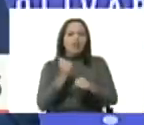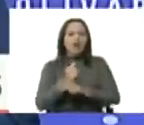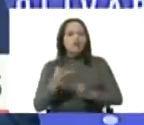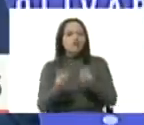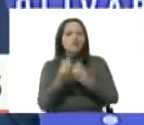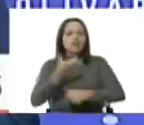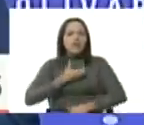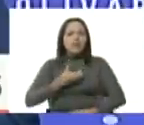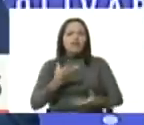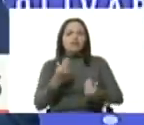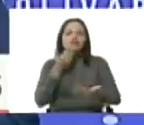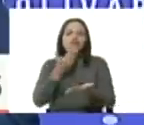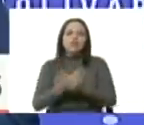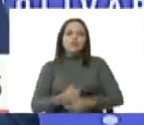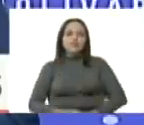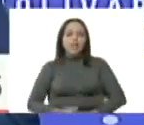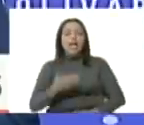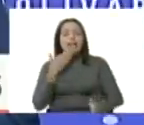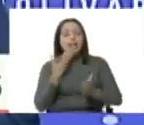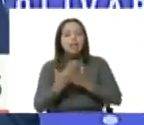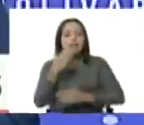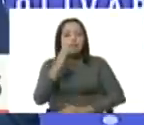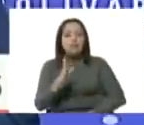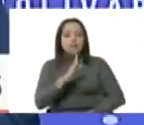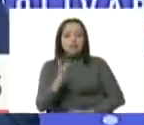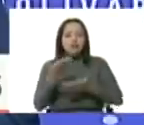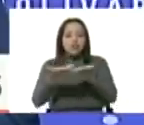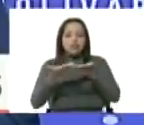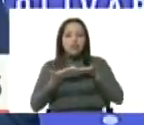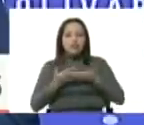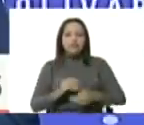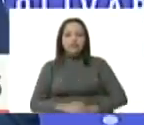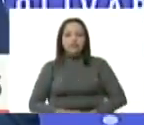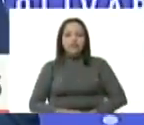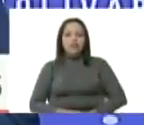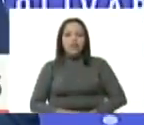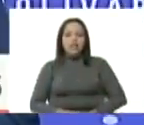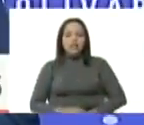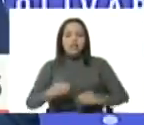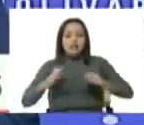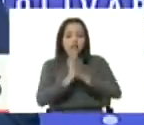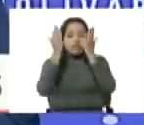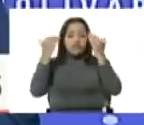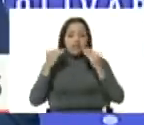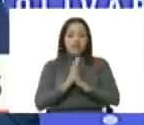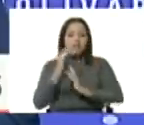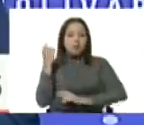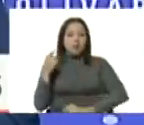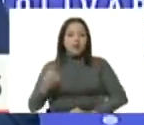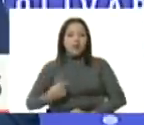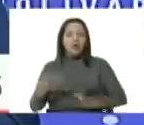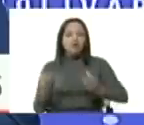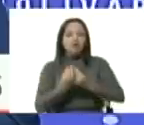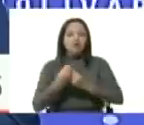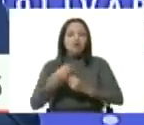Bueno, gracias por las bendiciones que nos trae de la Divina Pastora y del pueblo de